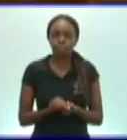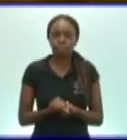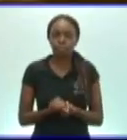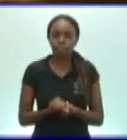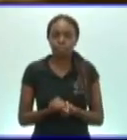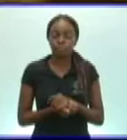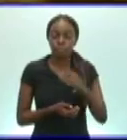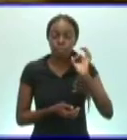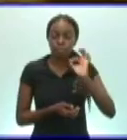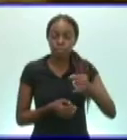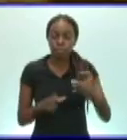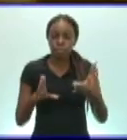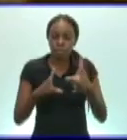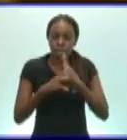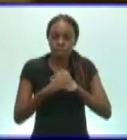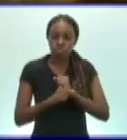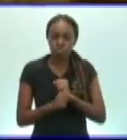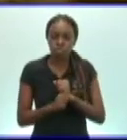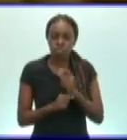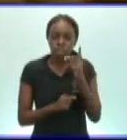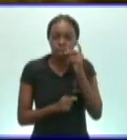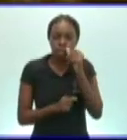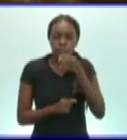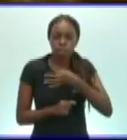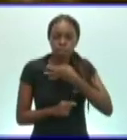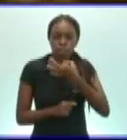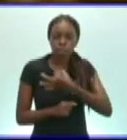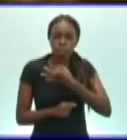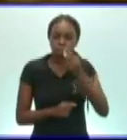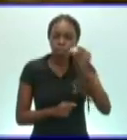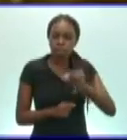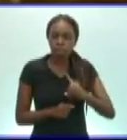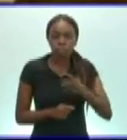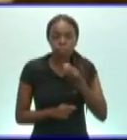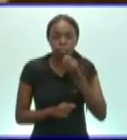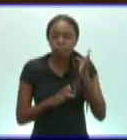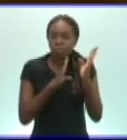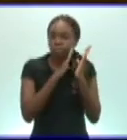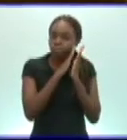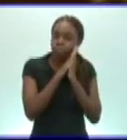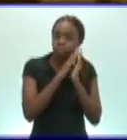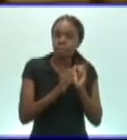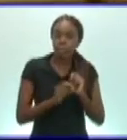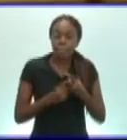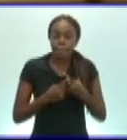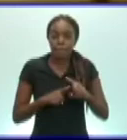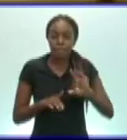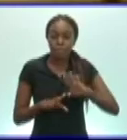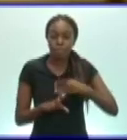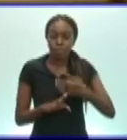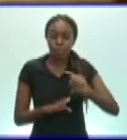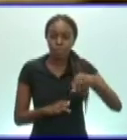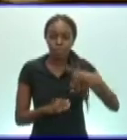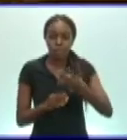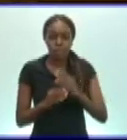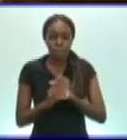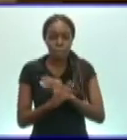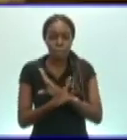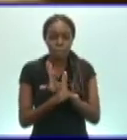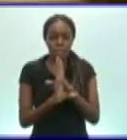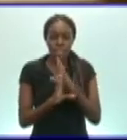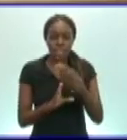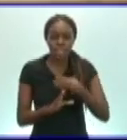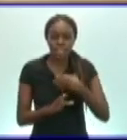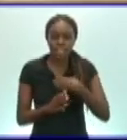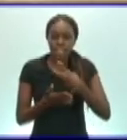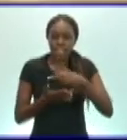Esa noche, el poeta Fornaris no puede dormir, pero al día siguiente ya tiene la letra. Inspirados, Céspedes